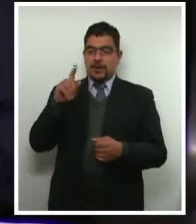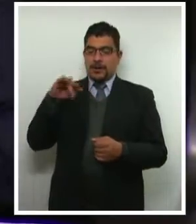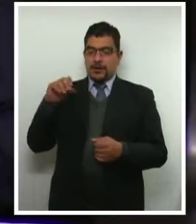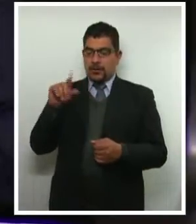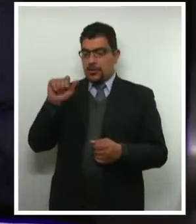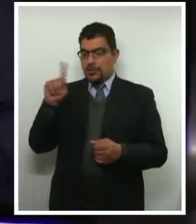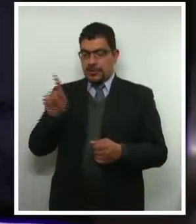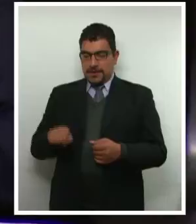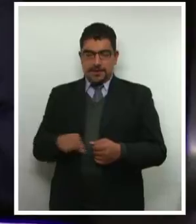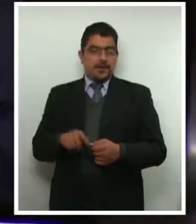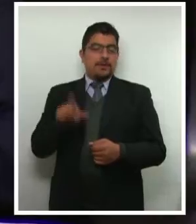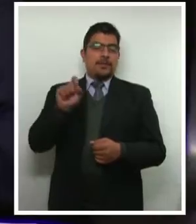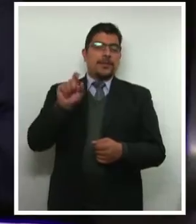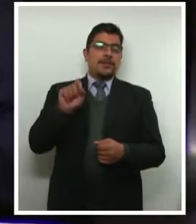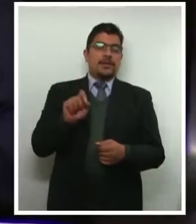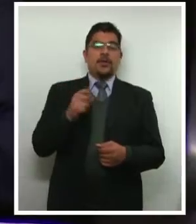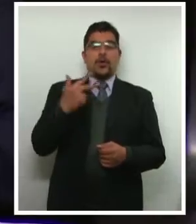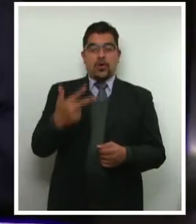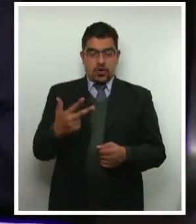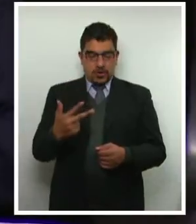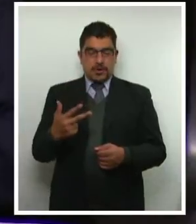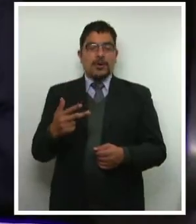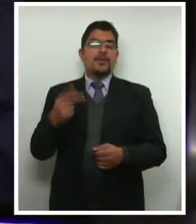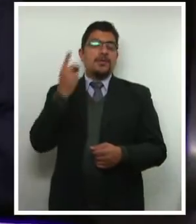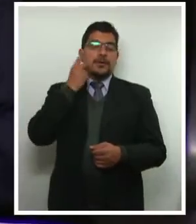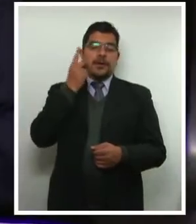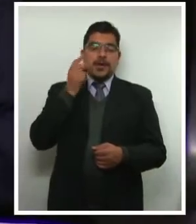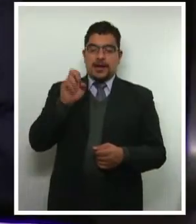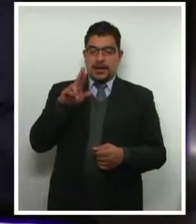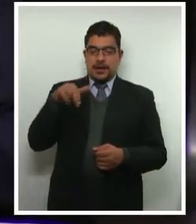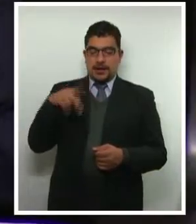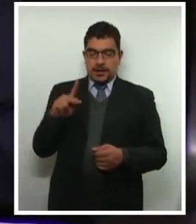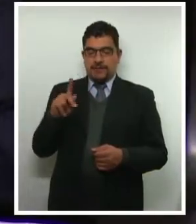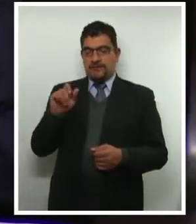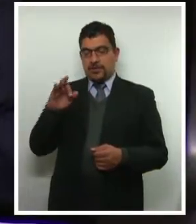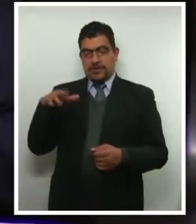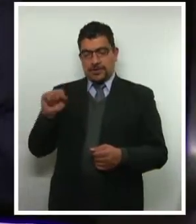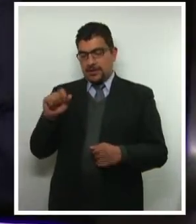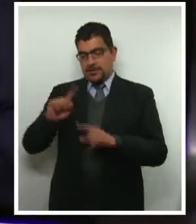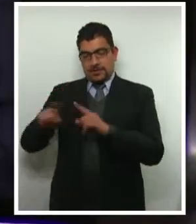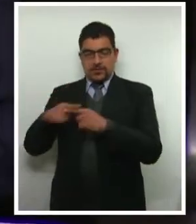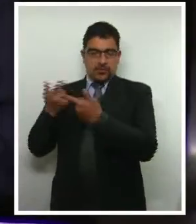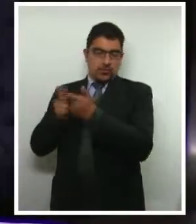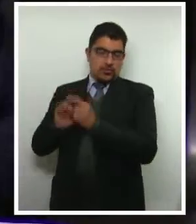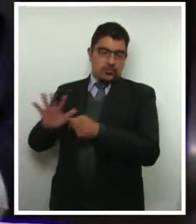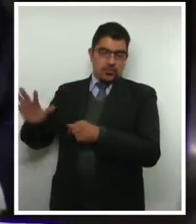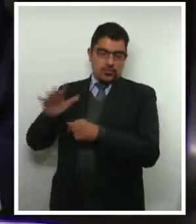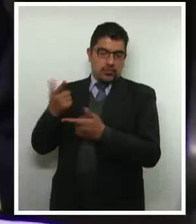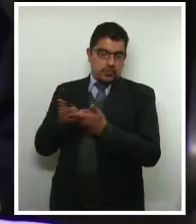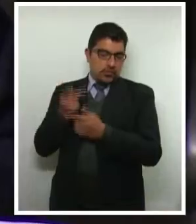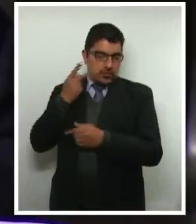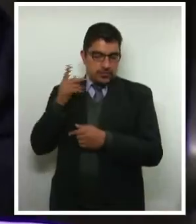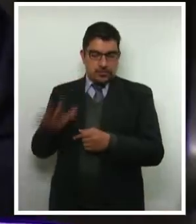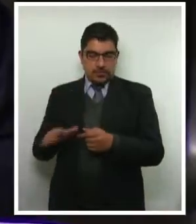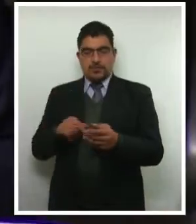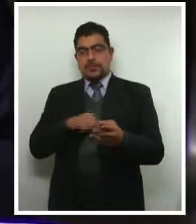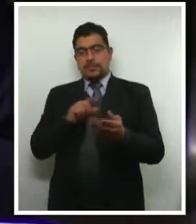López. El 28º por el diputado Eric Flores y los diputados de su bancada.